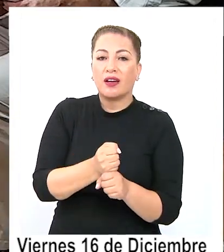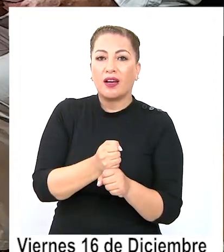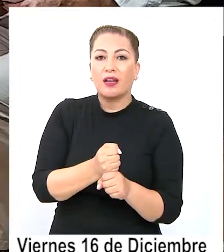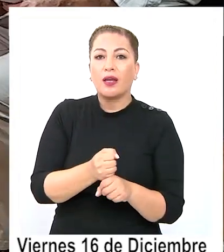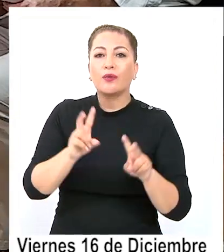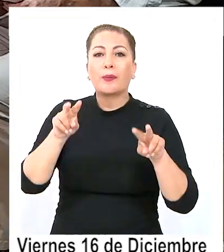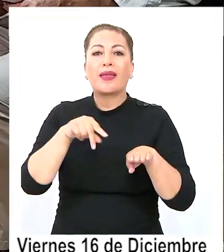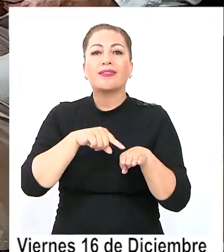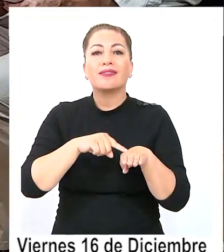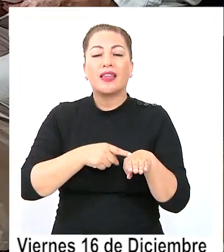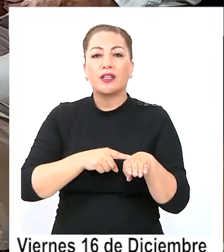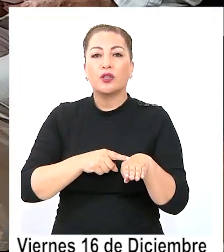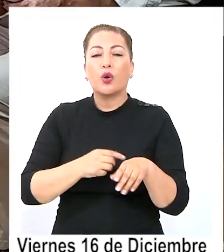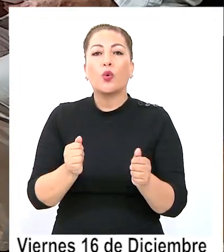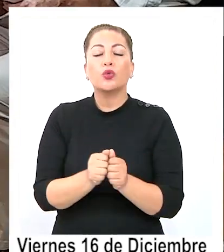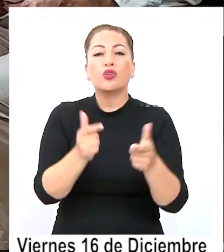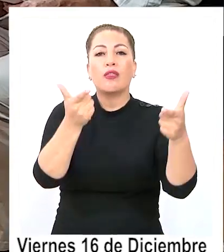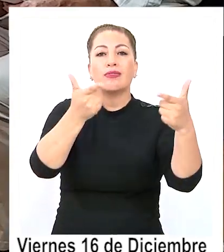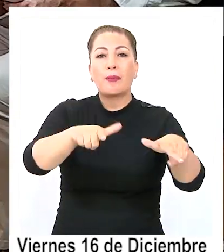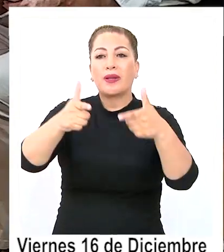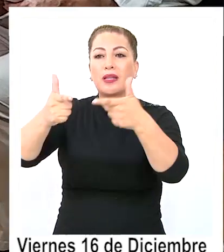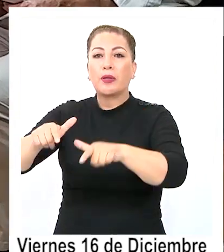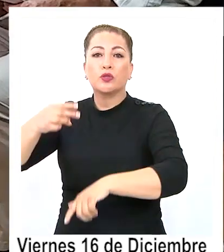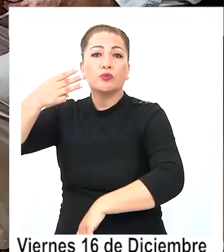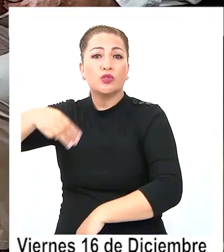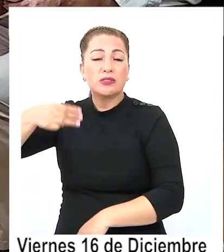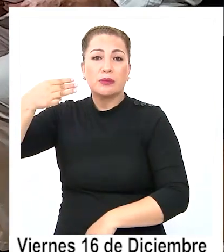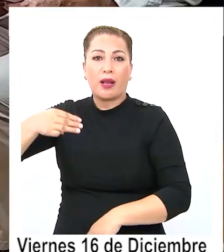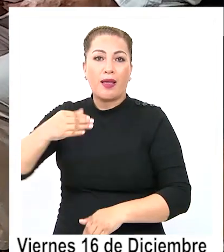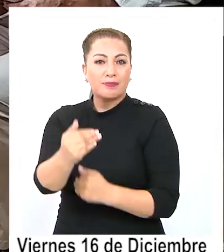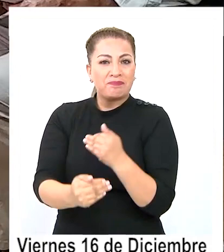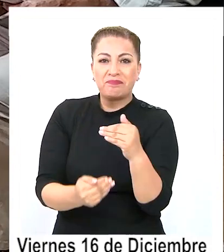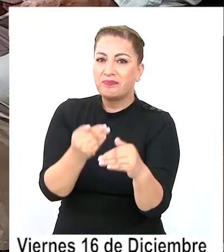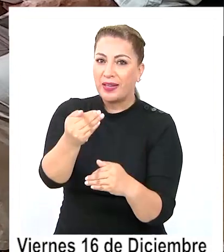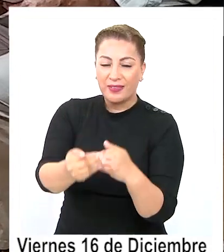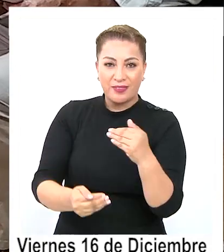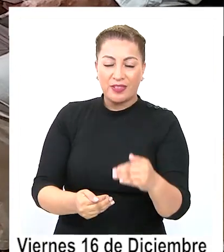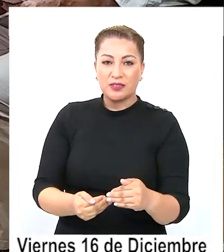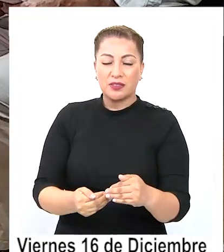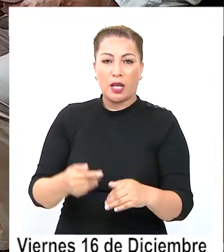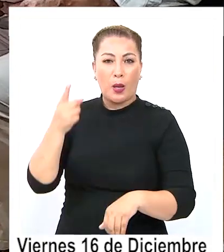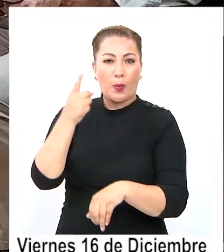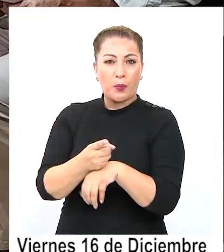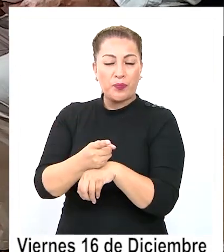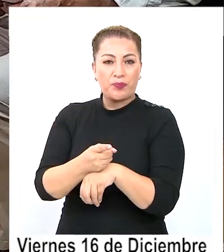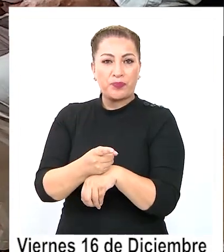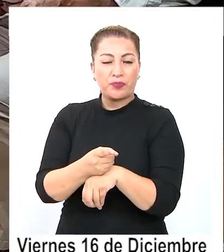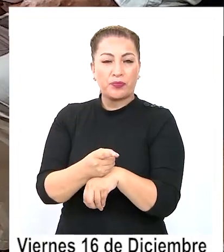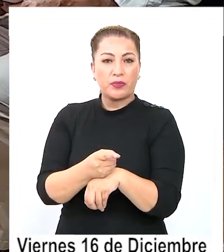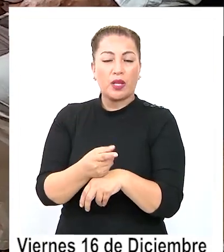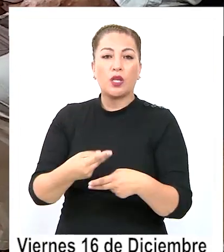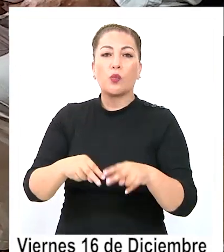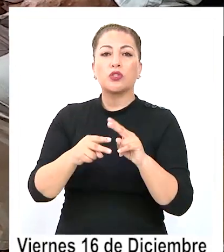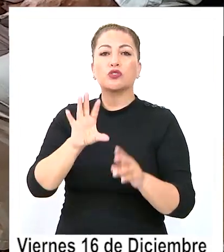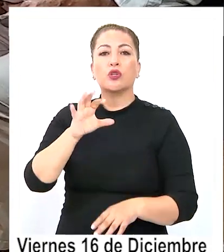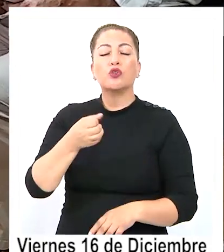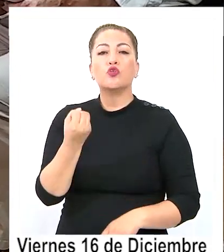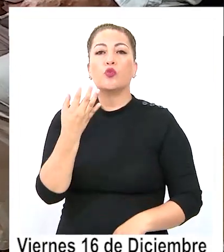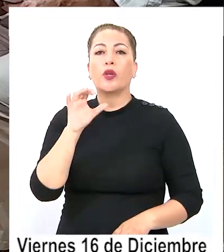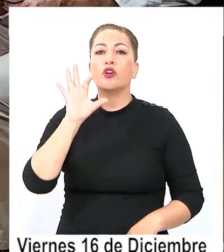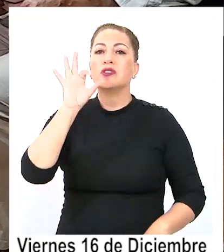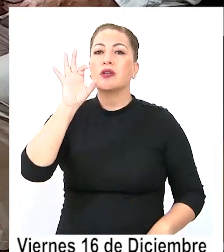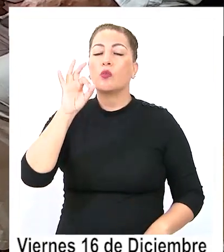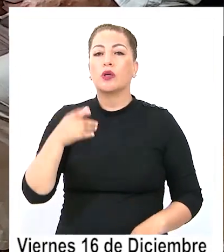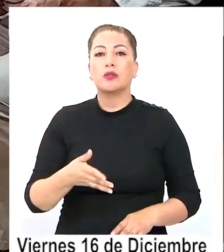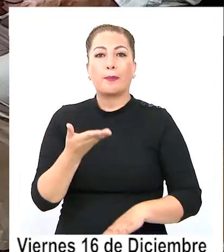referentes técnicos con los departamentos de obras municipales para sacar adelante la Ordenanza General de Urbanismo y Construcción número 50, que